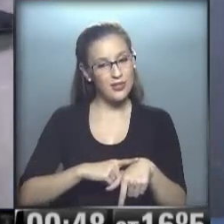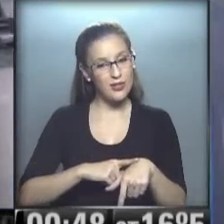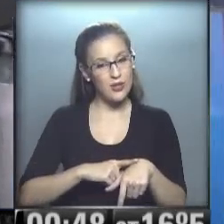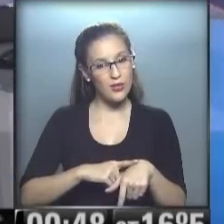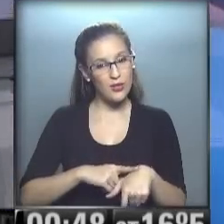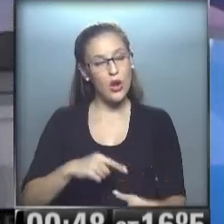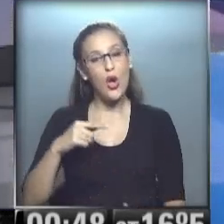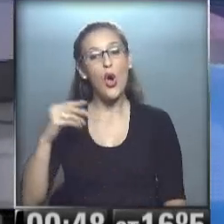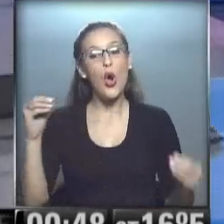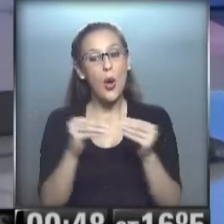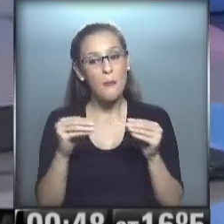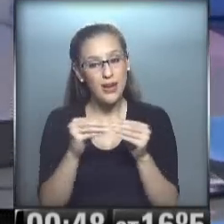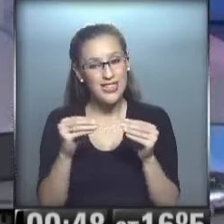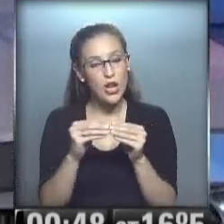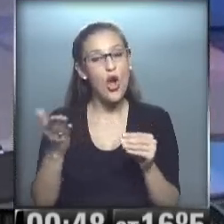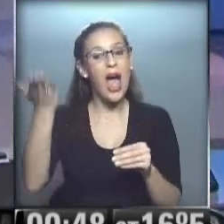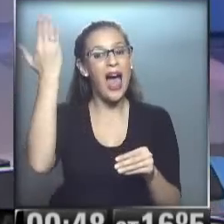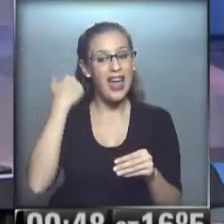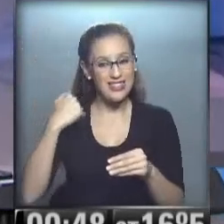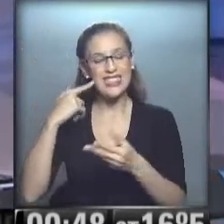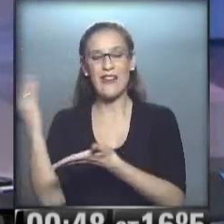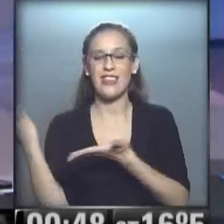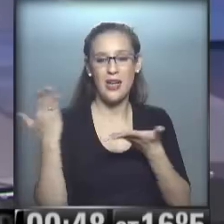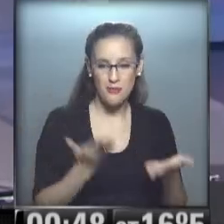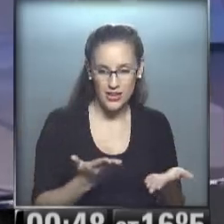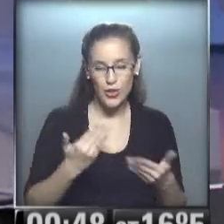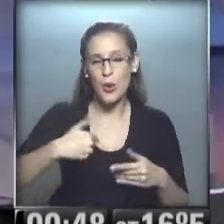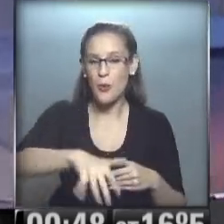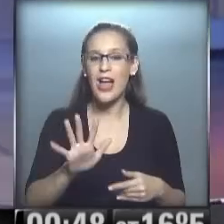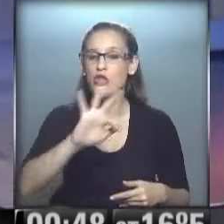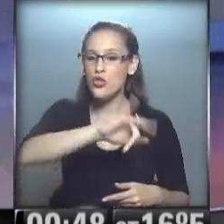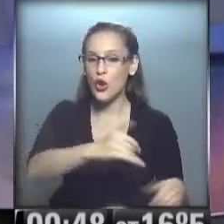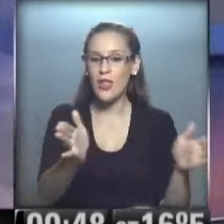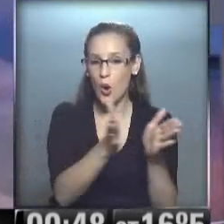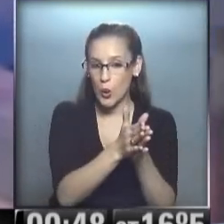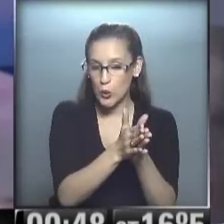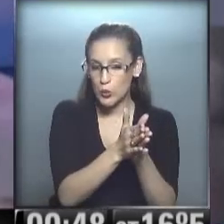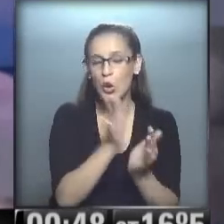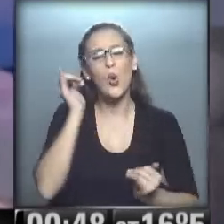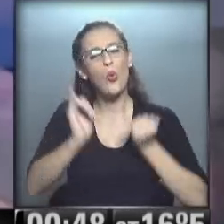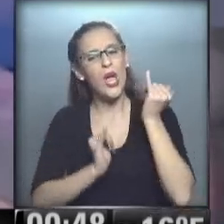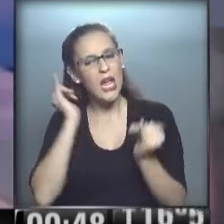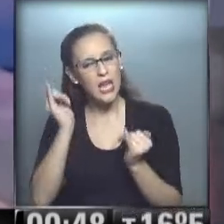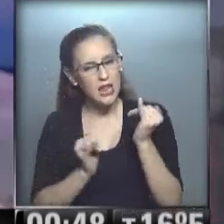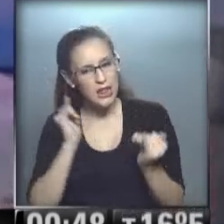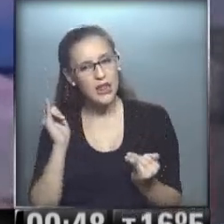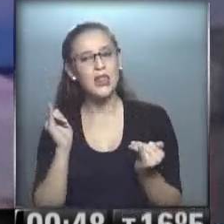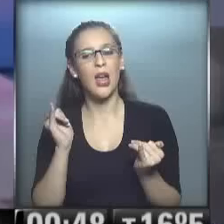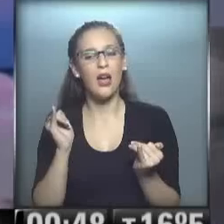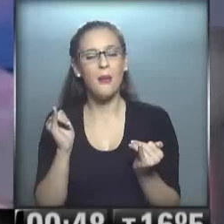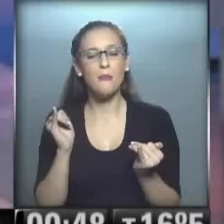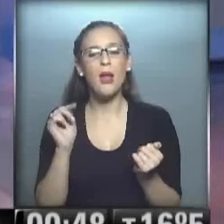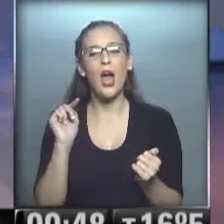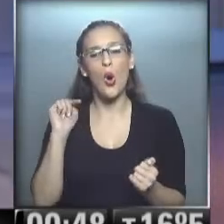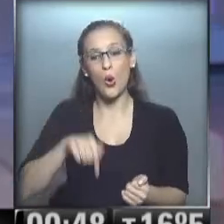querido compañero. Le hemos dado la bienvenida la semana pasada. Va a estar todos los días con nosotros contándonos, para que estemos